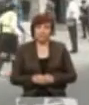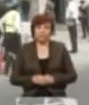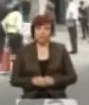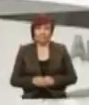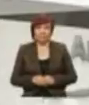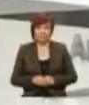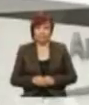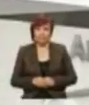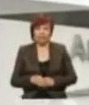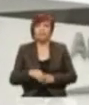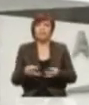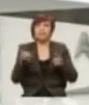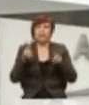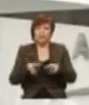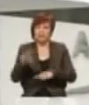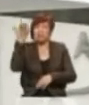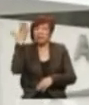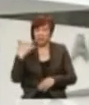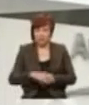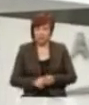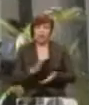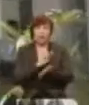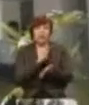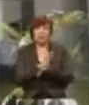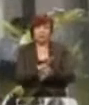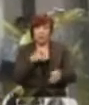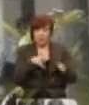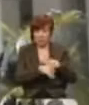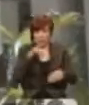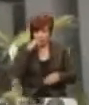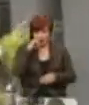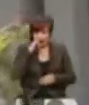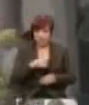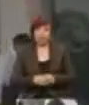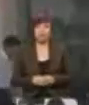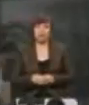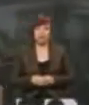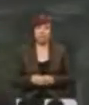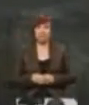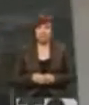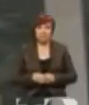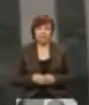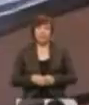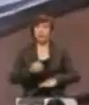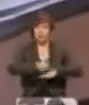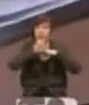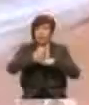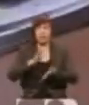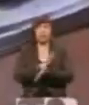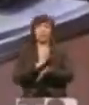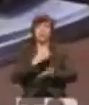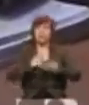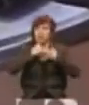caso de El Principito. El sentenciado por acoso no solo tuvo el respaldo de autoridades de su colegio, sino que recibió